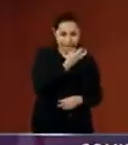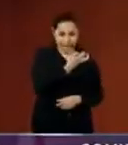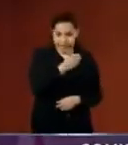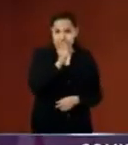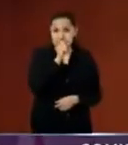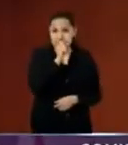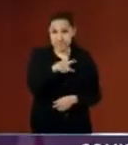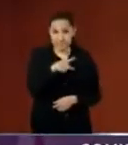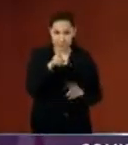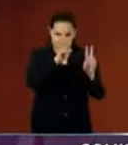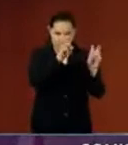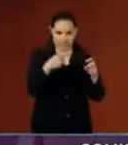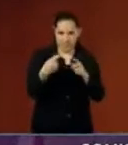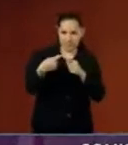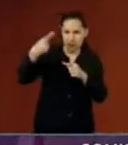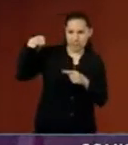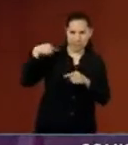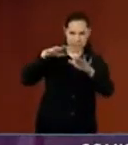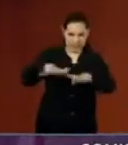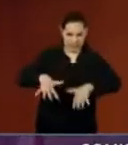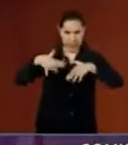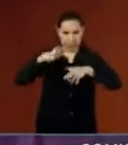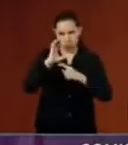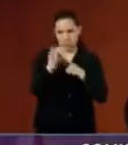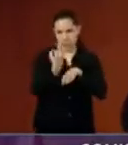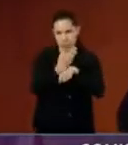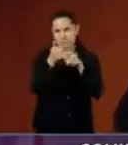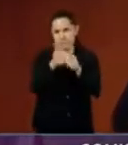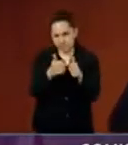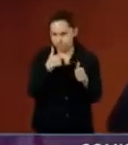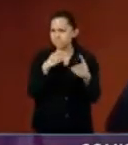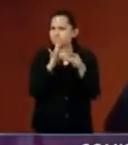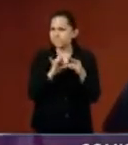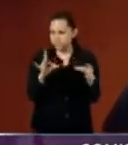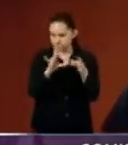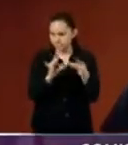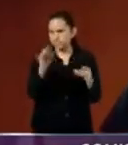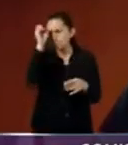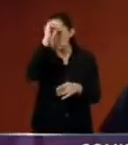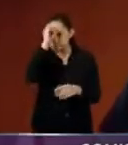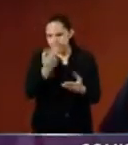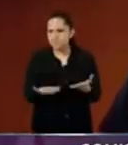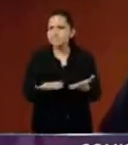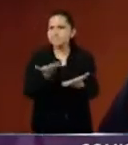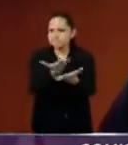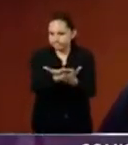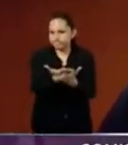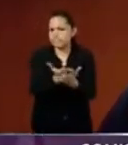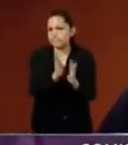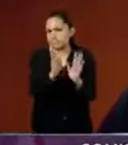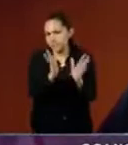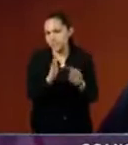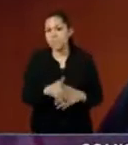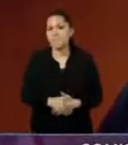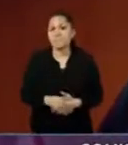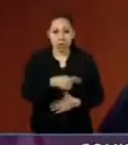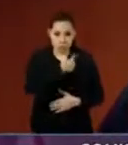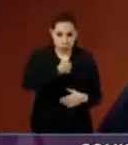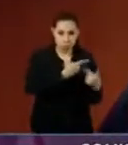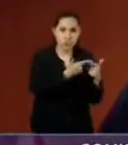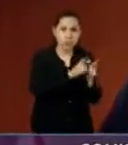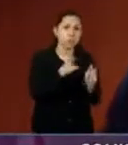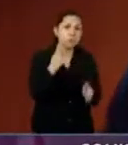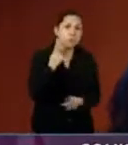esta comisión permanente. Movimiento Ciudadano, sí a las soluciones y sí a las propuestas